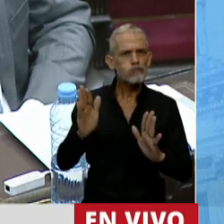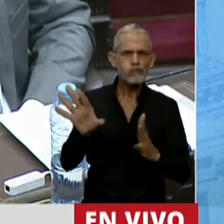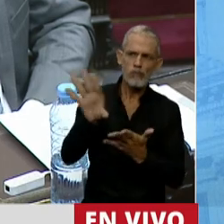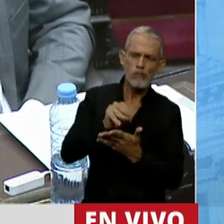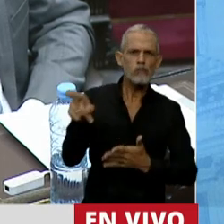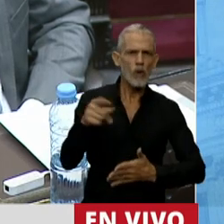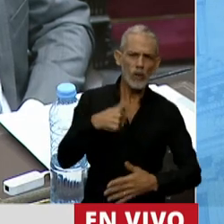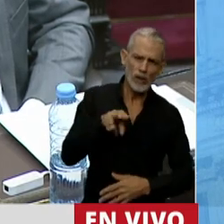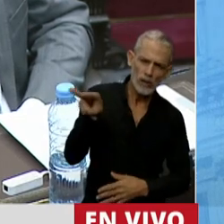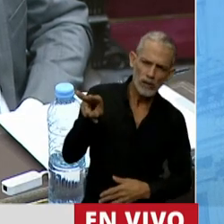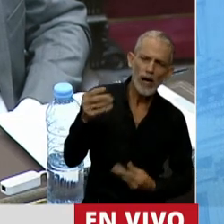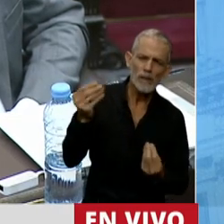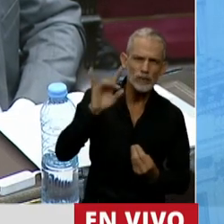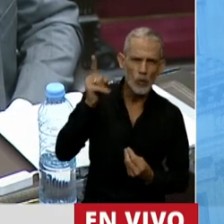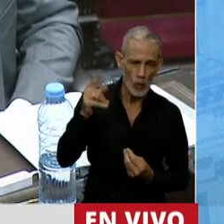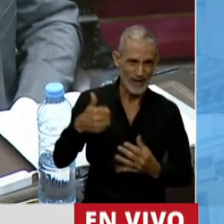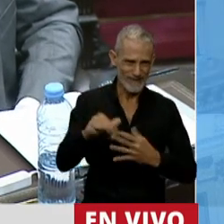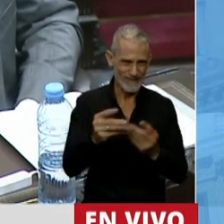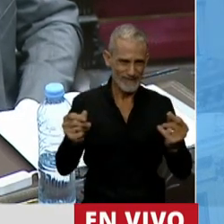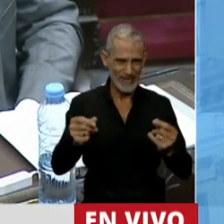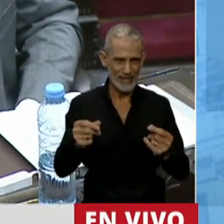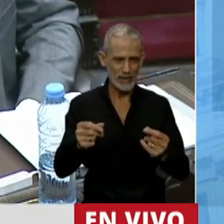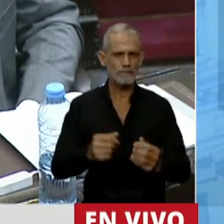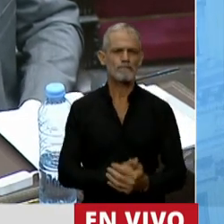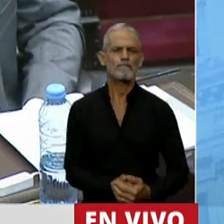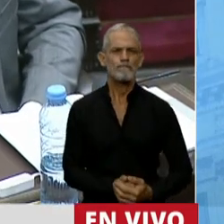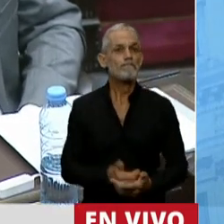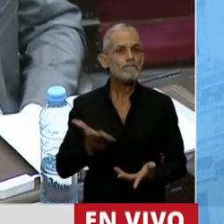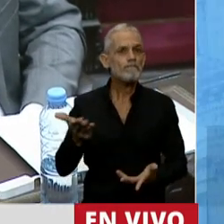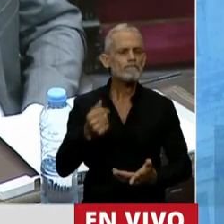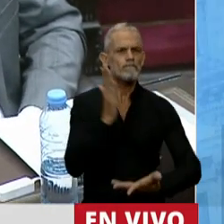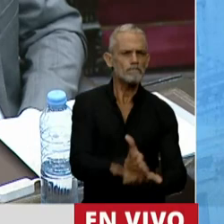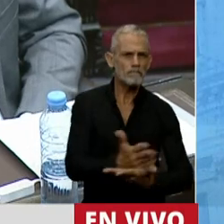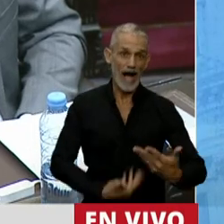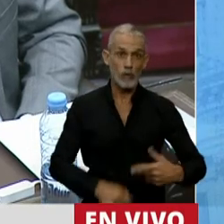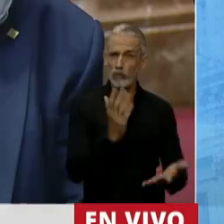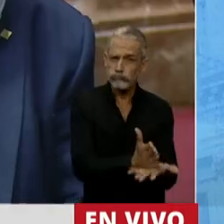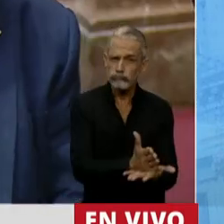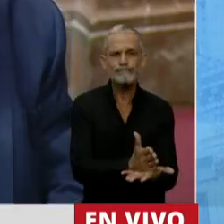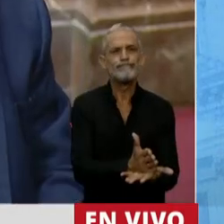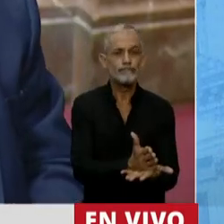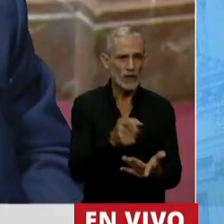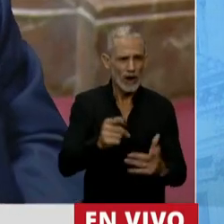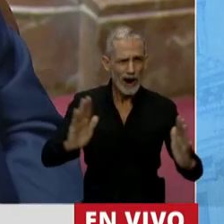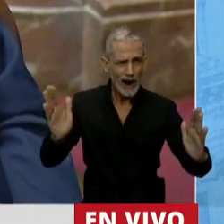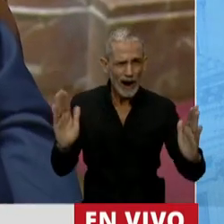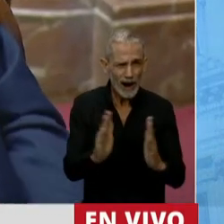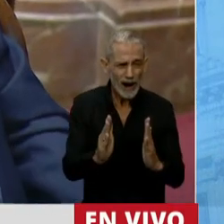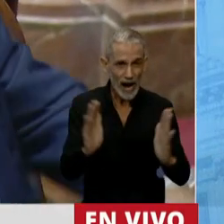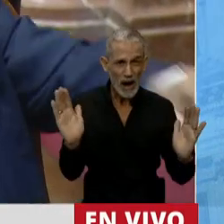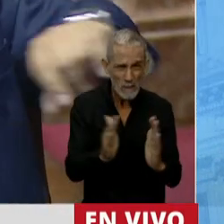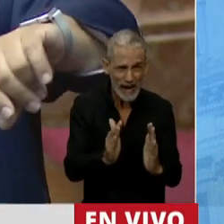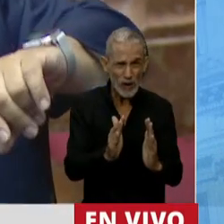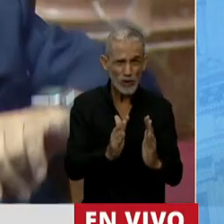mirar. Para finalizar, señor presidente, la penalización del aborto no disminuye